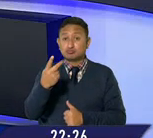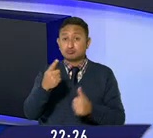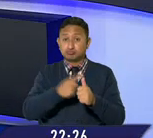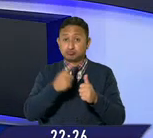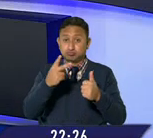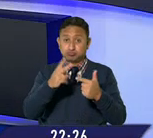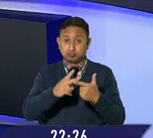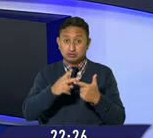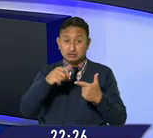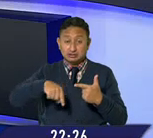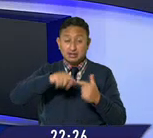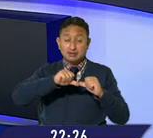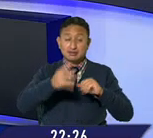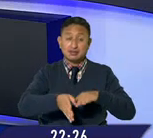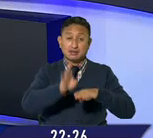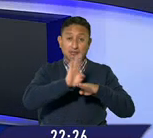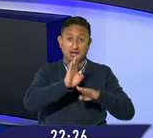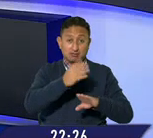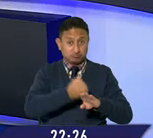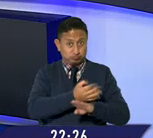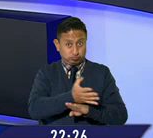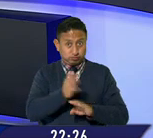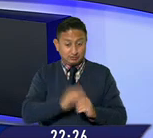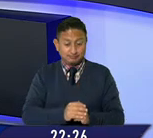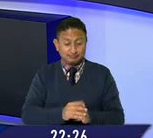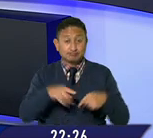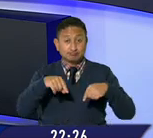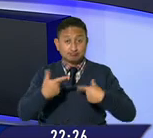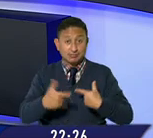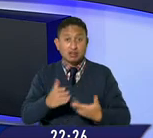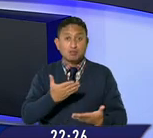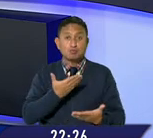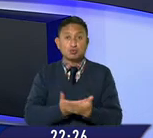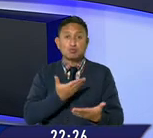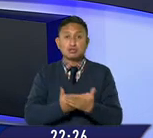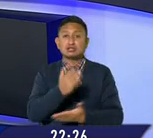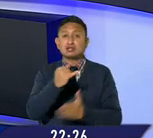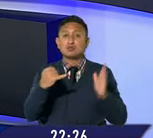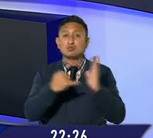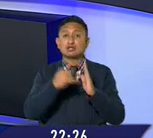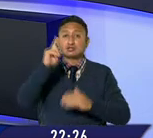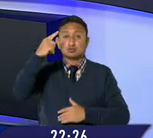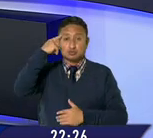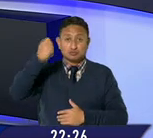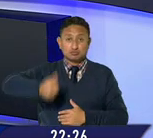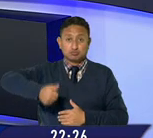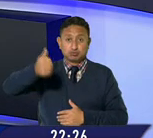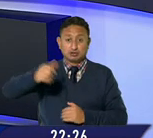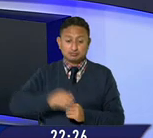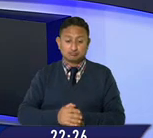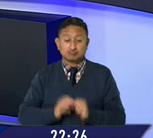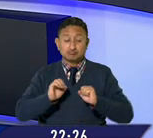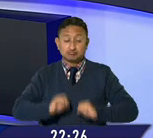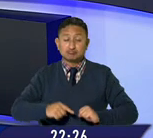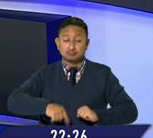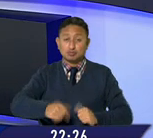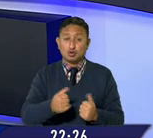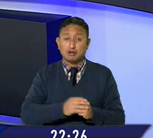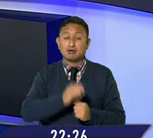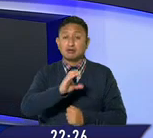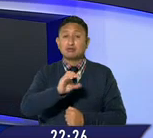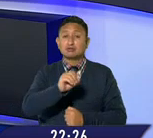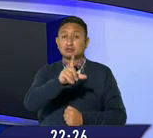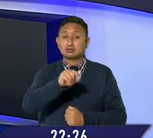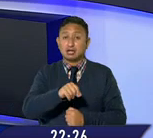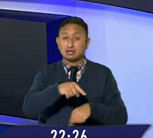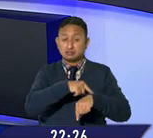tienen en Asamblea Nacional. Una vez que llegó la propuesta tributaria del Ejecutivo, misma que deberá ser aprobada en un plazo